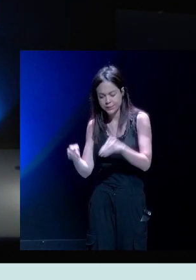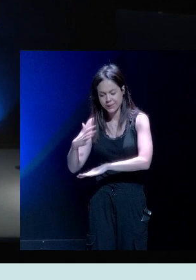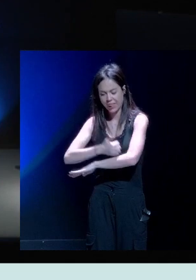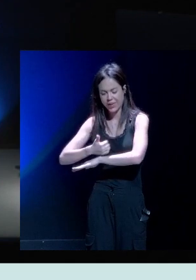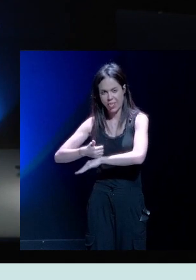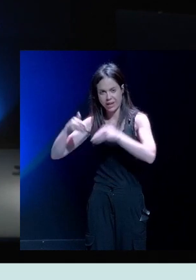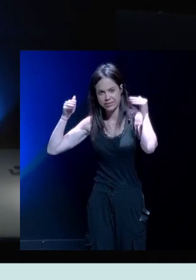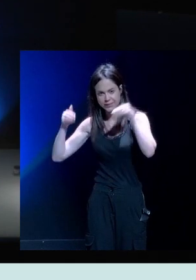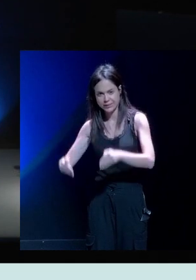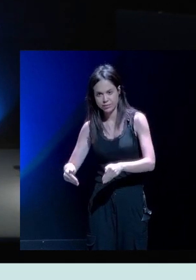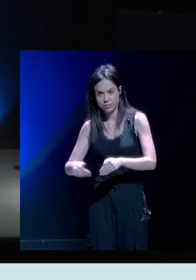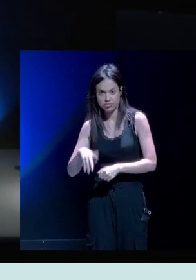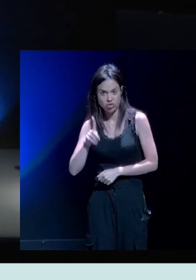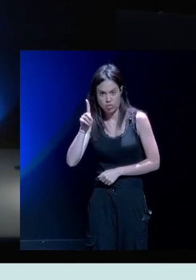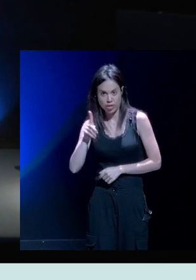ciudadanía.